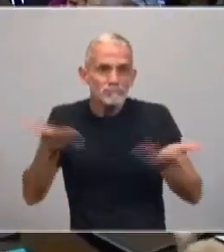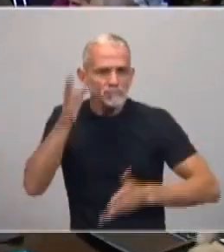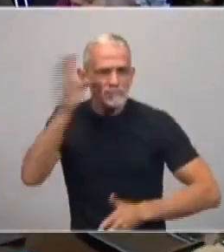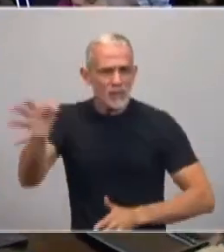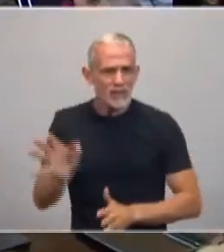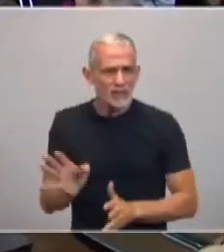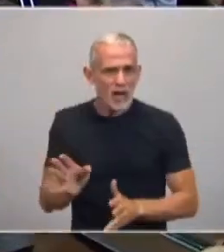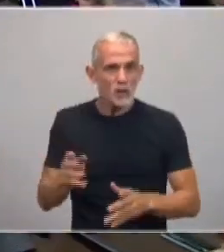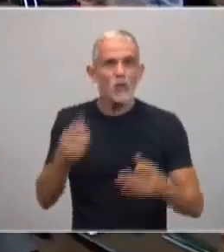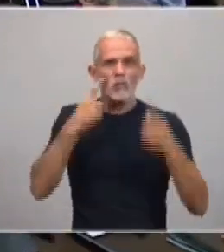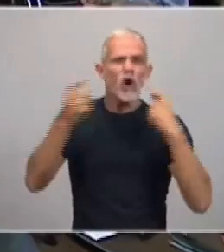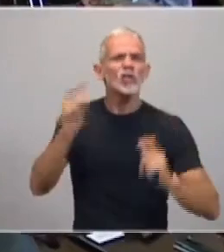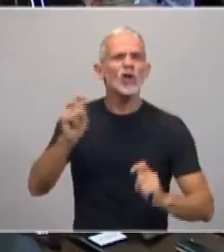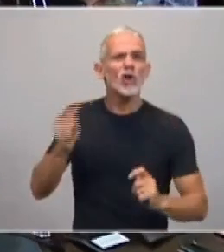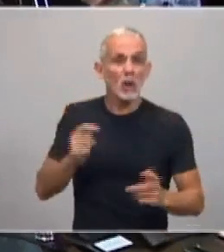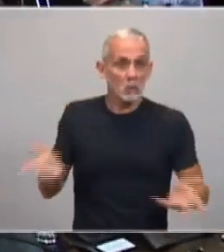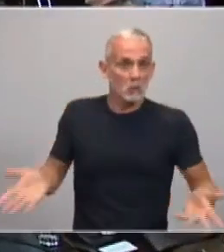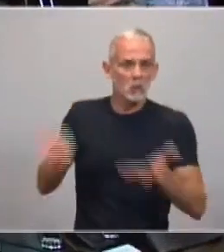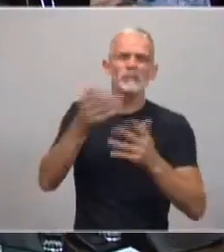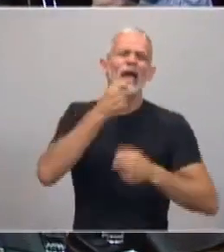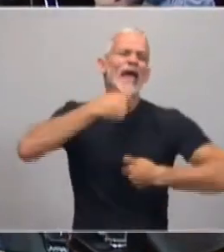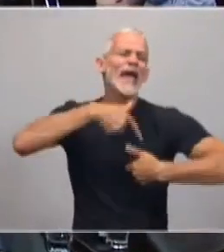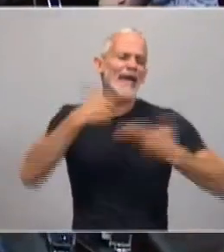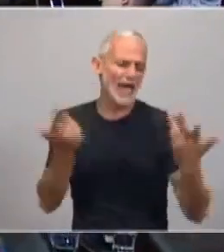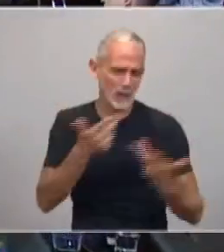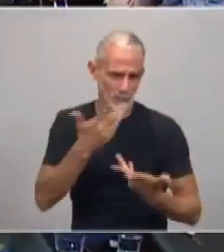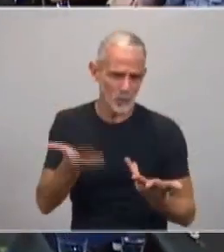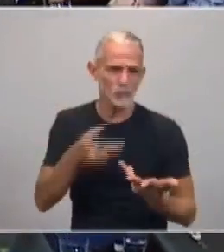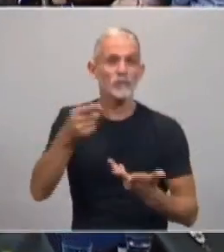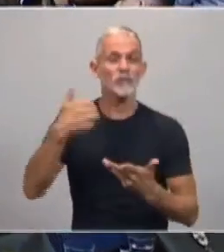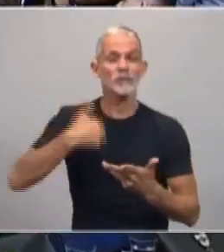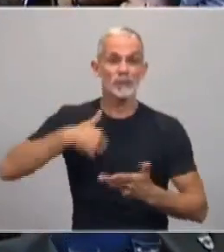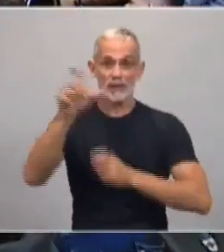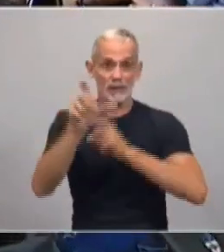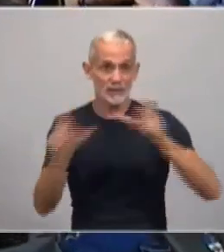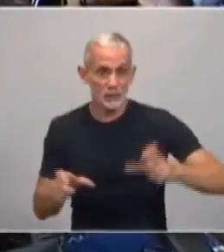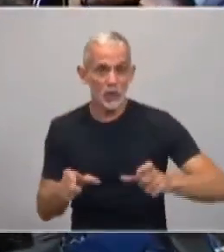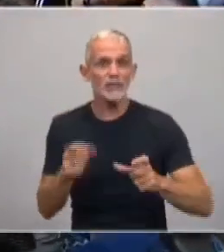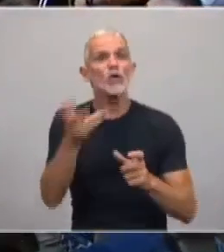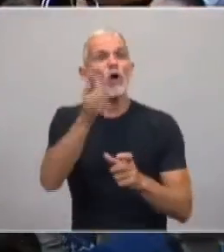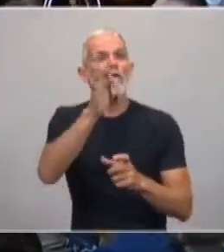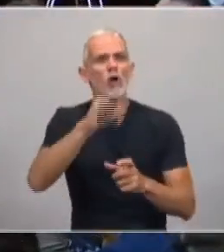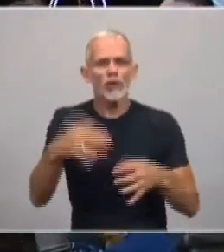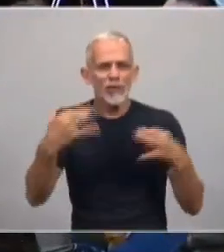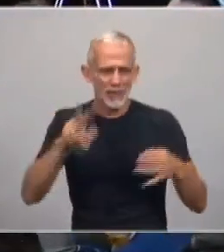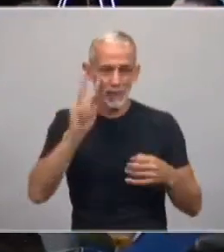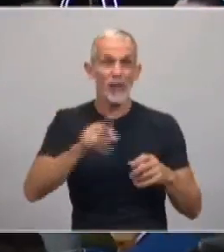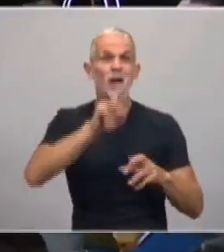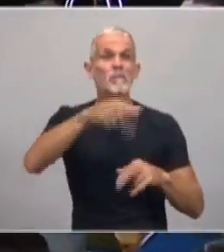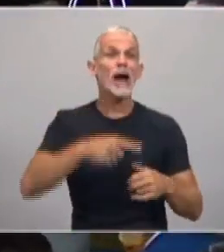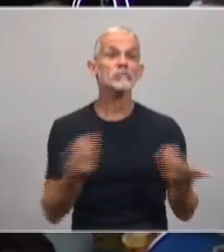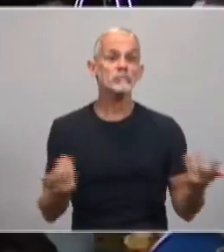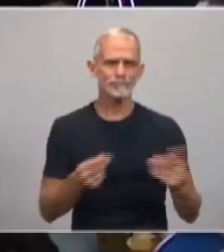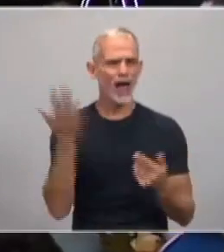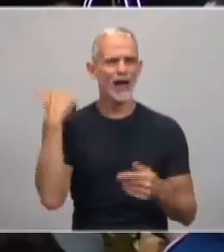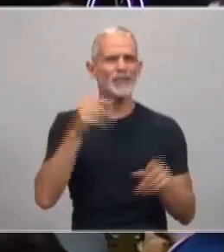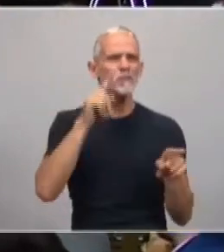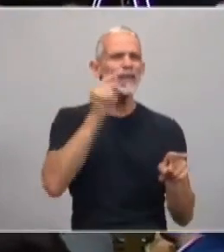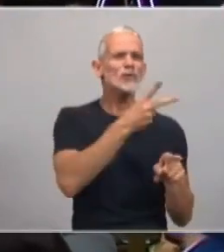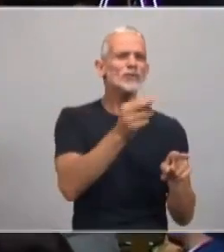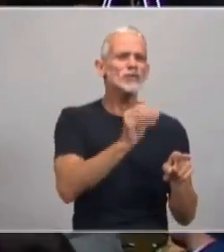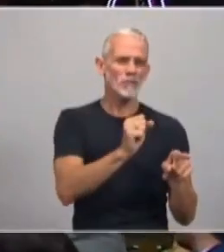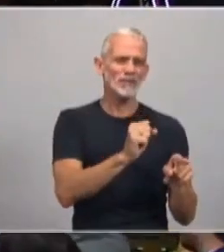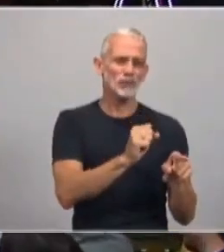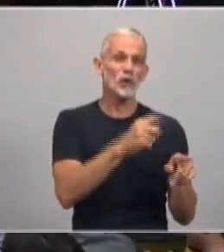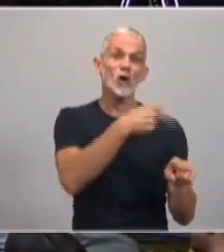completo. Doy aquí solo algunos ejemplos de lo que enfrentan los argentinos en su vida cotidiana. El pan pasó de 1.200